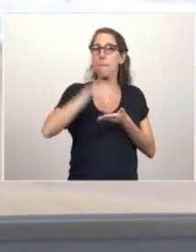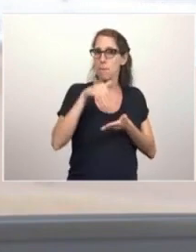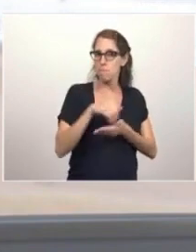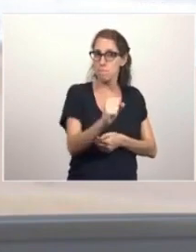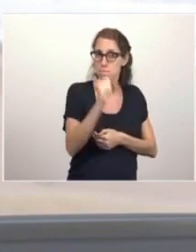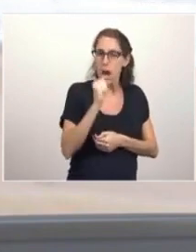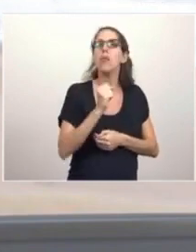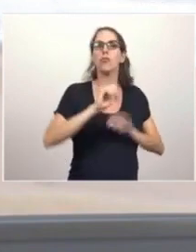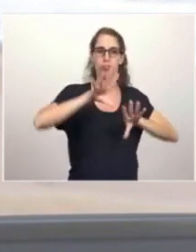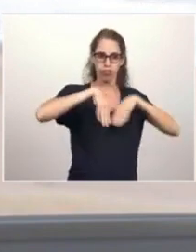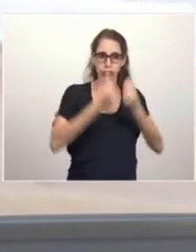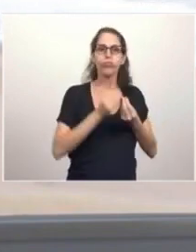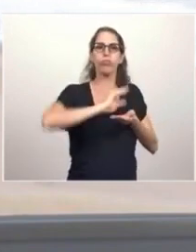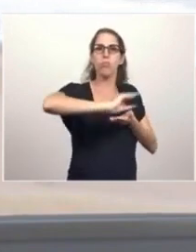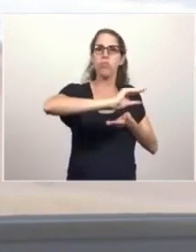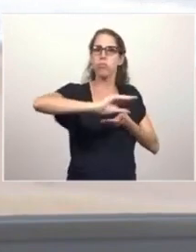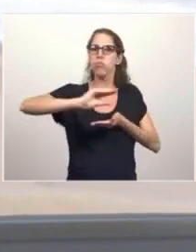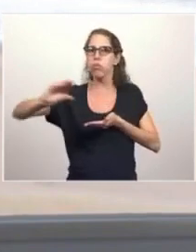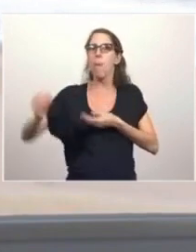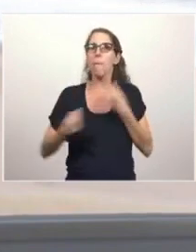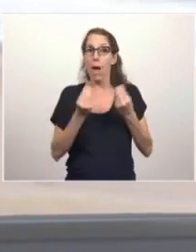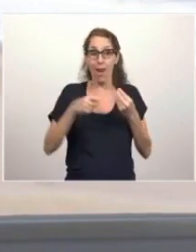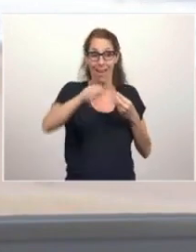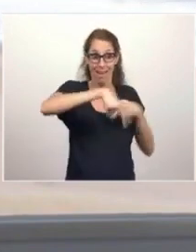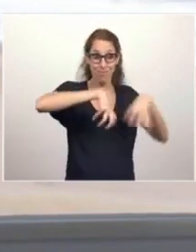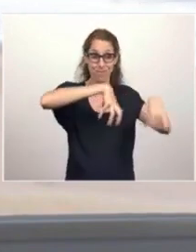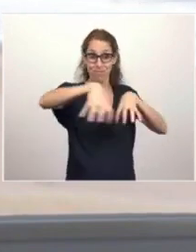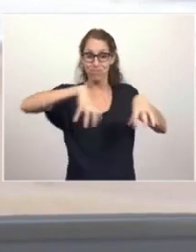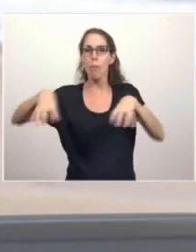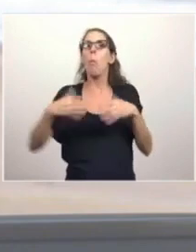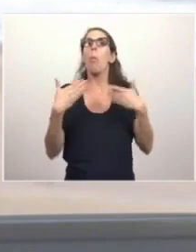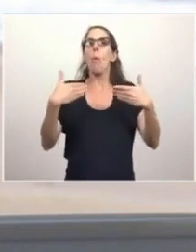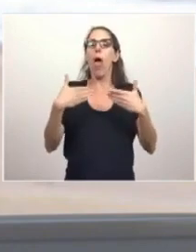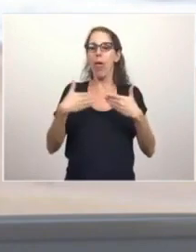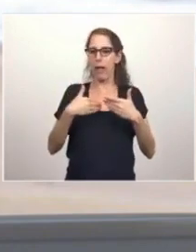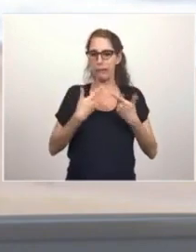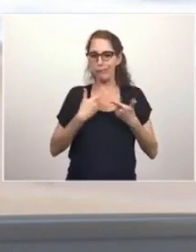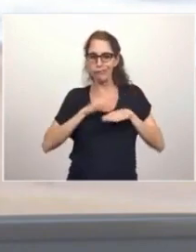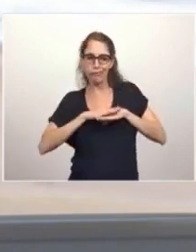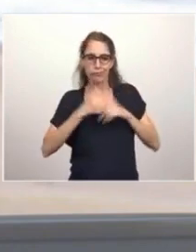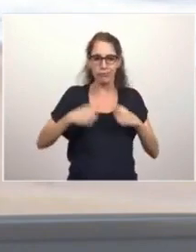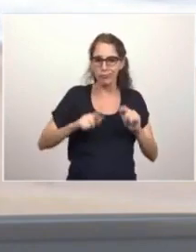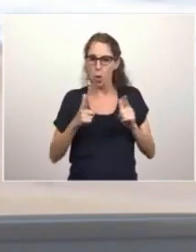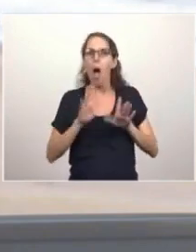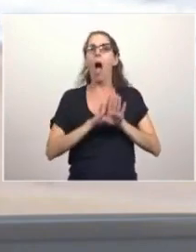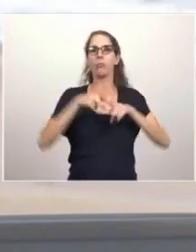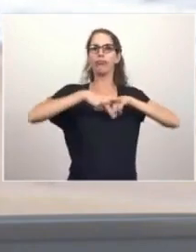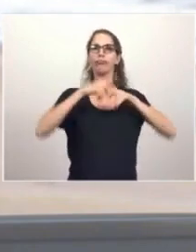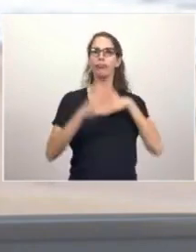cooperativas de la provincia de Buenos Aires tengan también los estándares tecnológicos, los estándares productivos y los